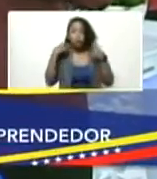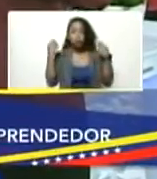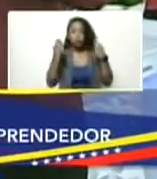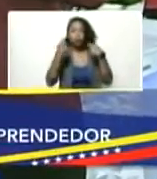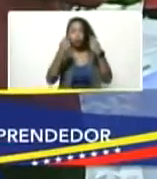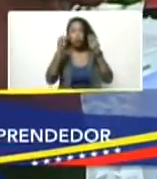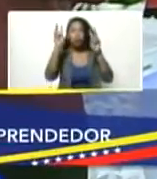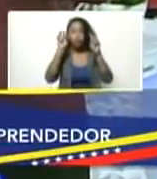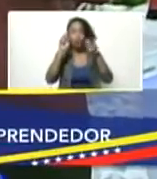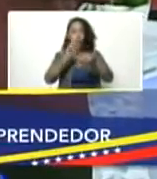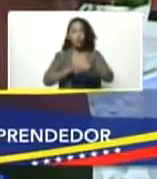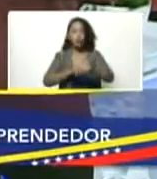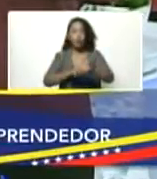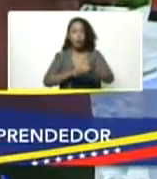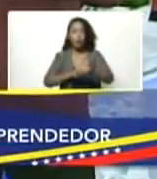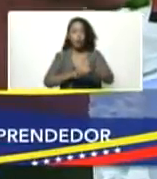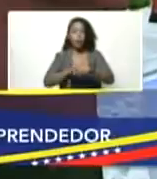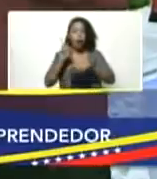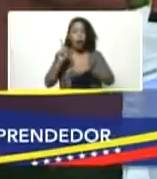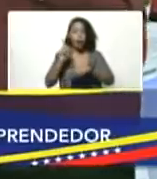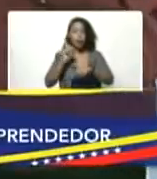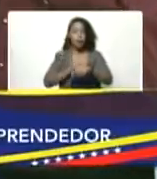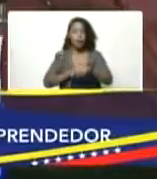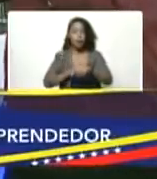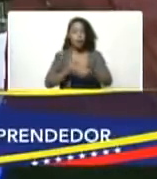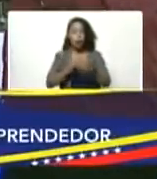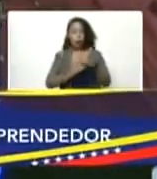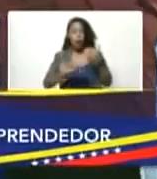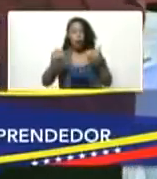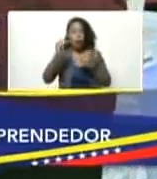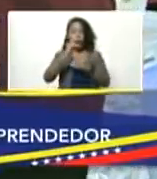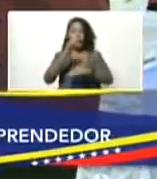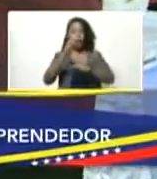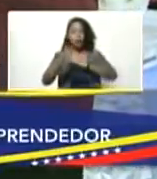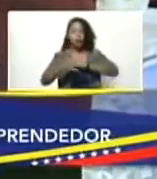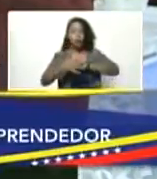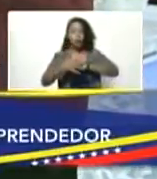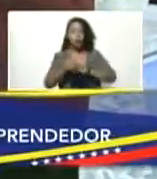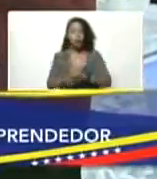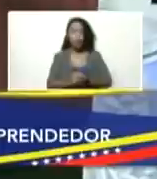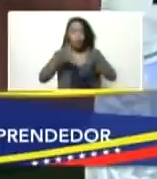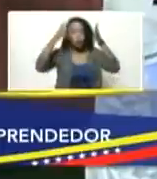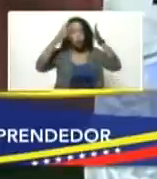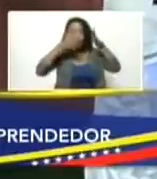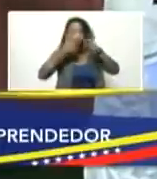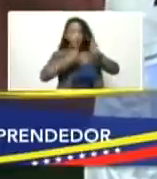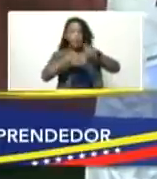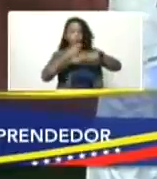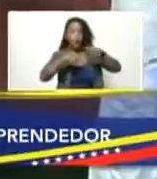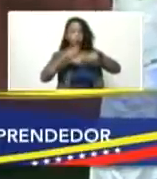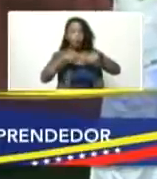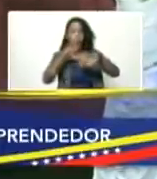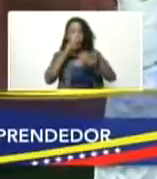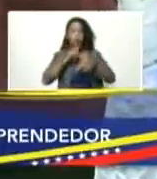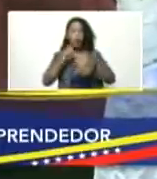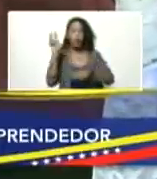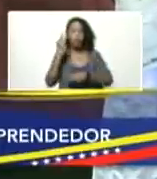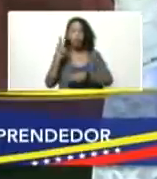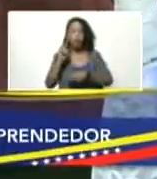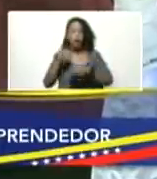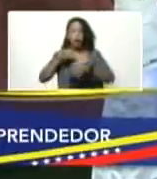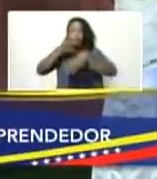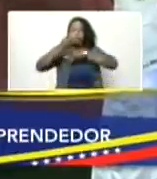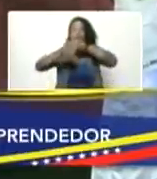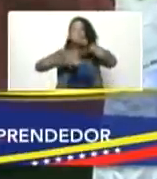nueva época. La época de la alta tecnología. Un asesor de negocio del Banco de Venezuela le explica las bondades